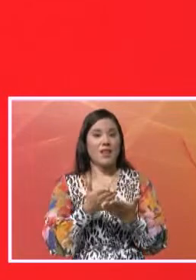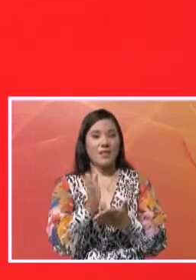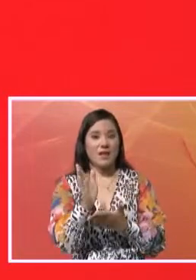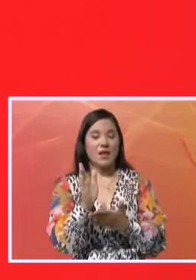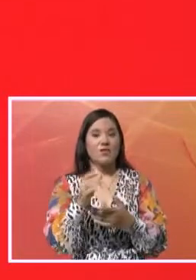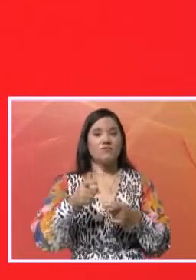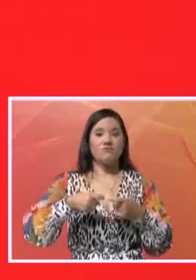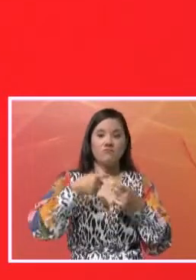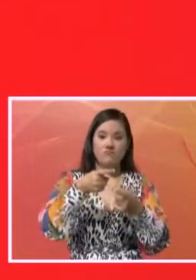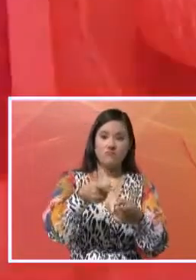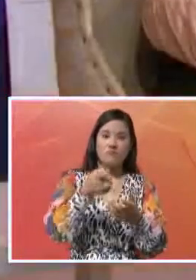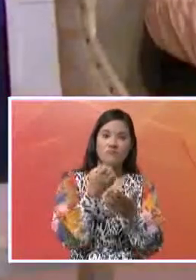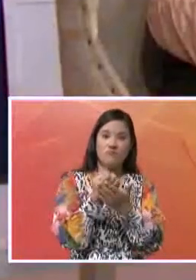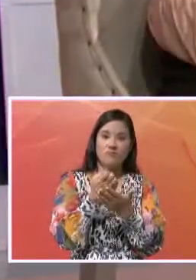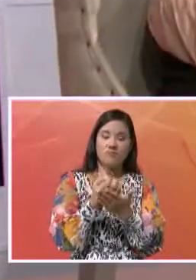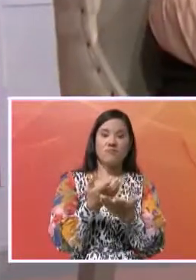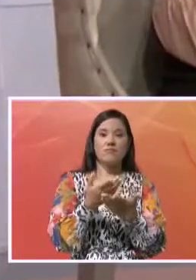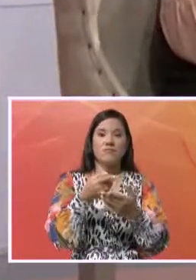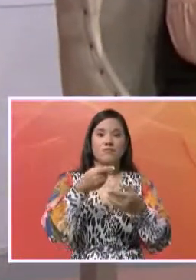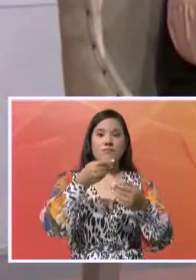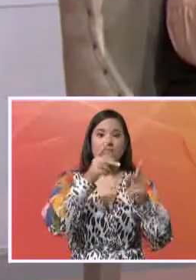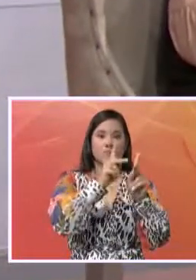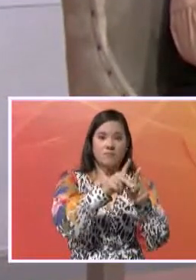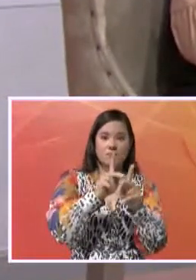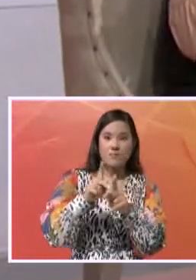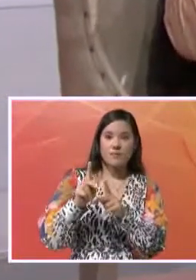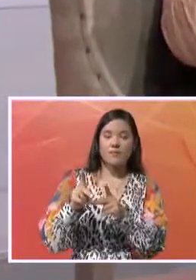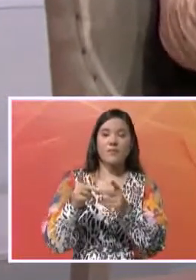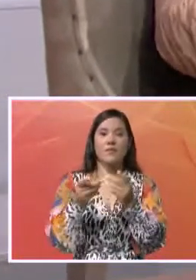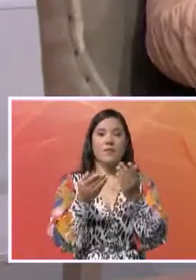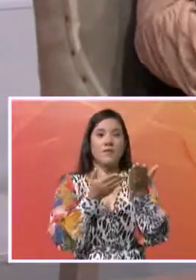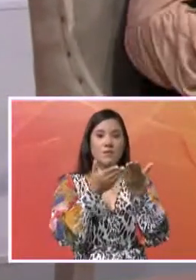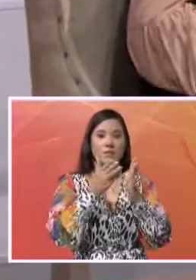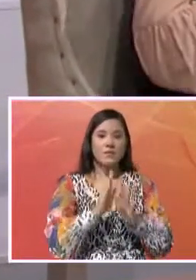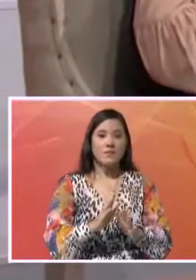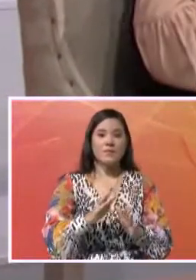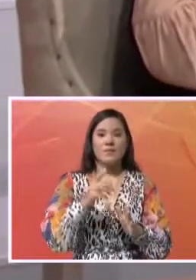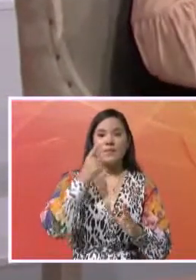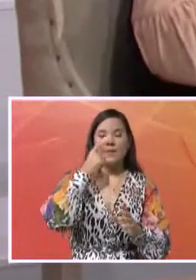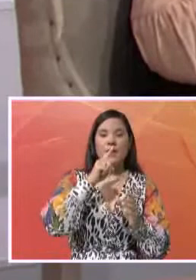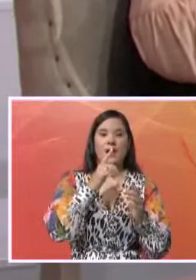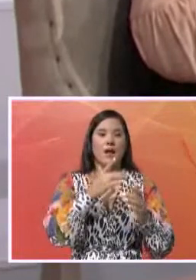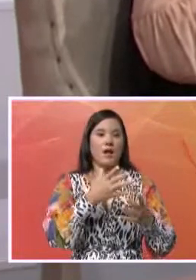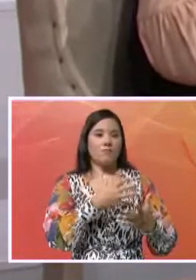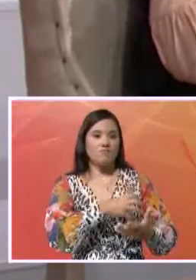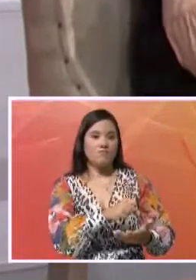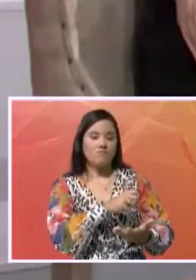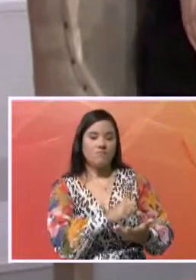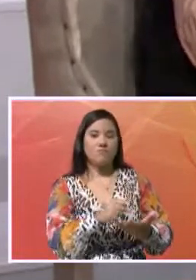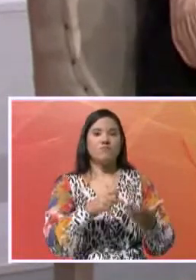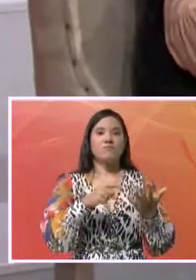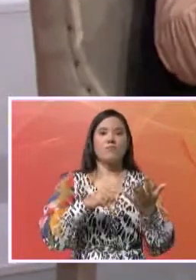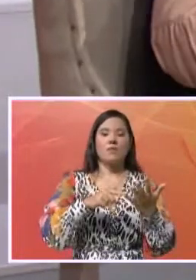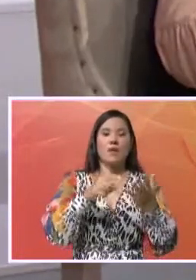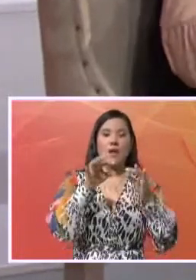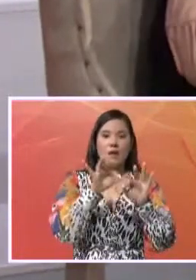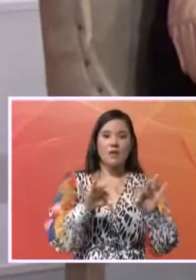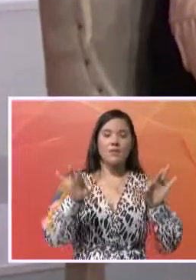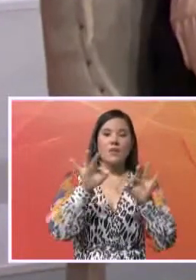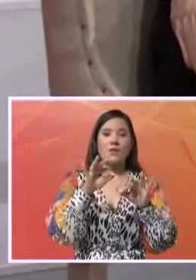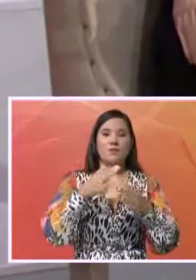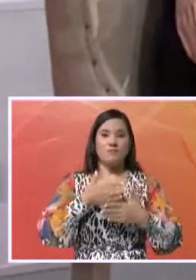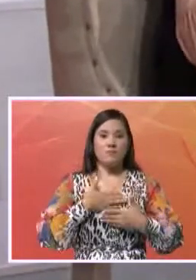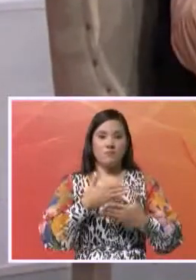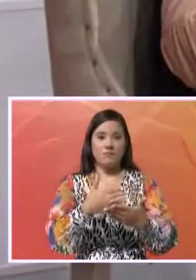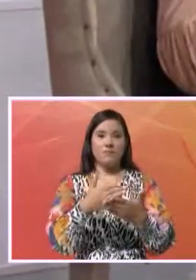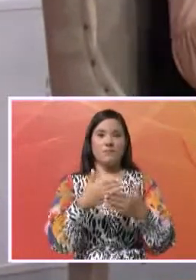devolución por un colaborador tanto por subsidio de maternidad y lactancia bani y en fin por está por tantos beneficios